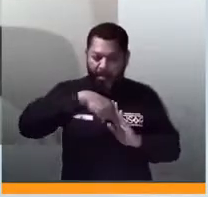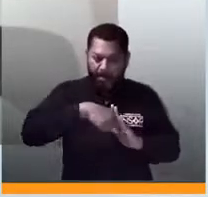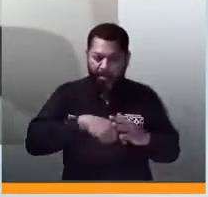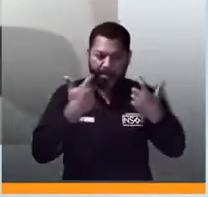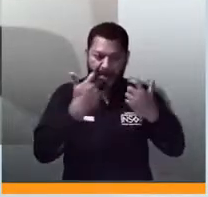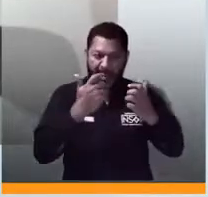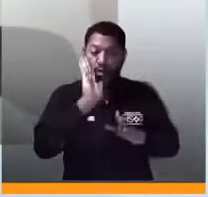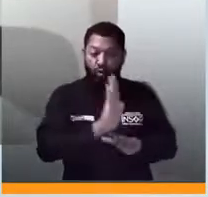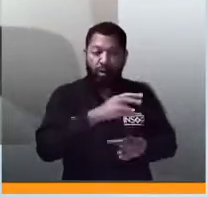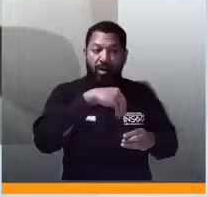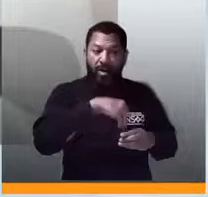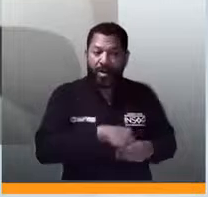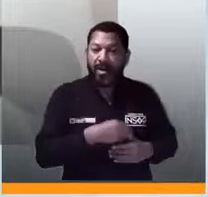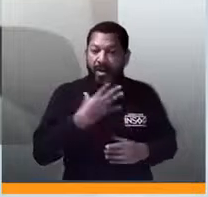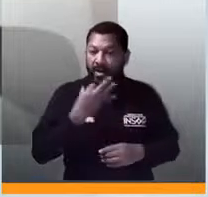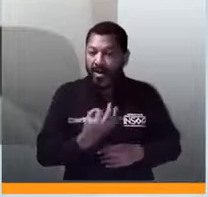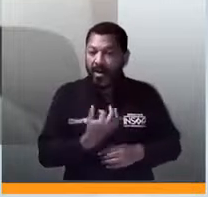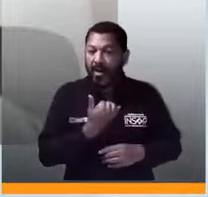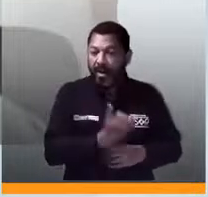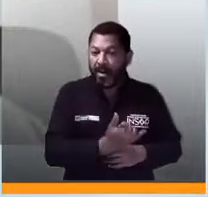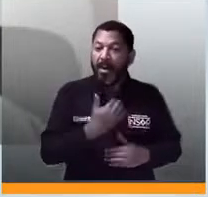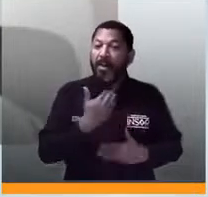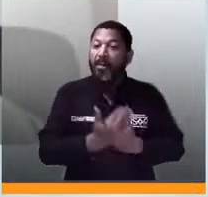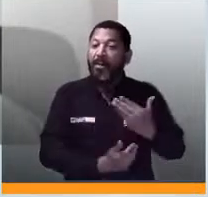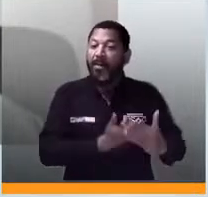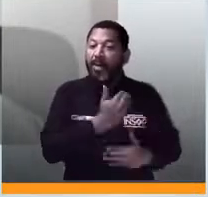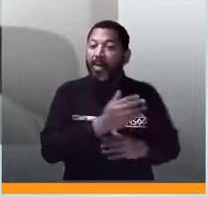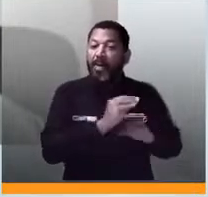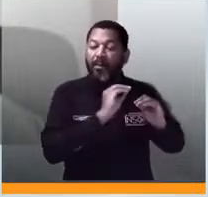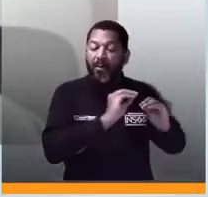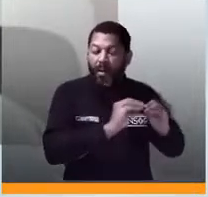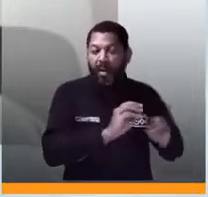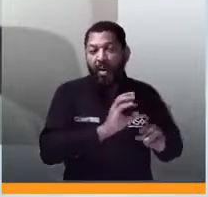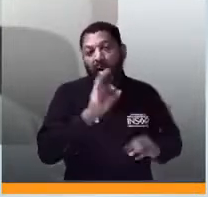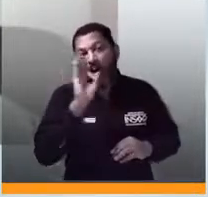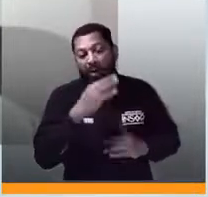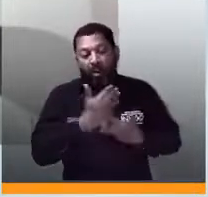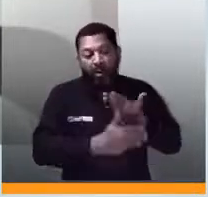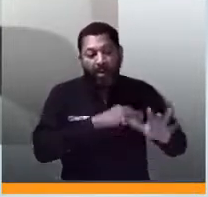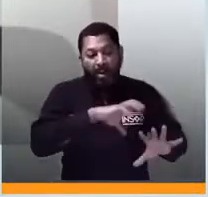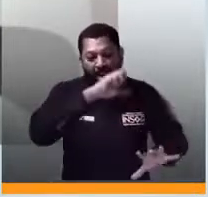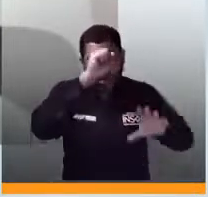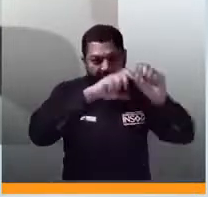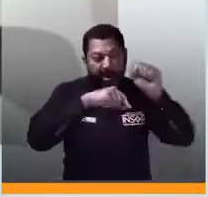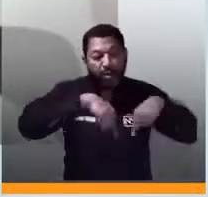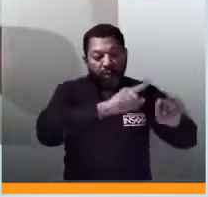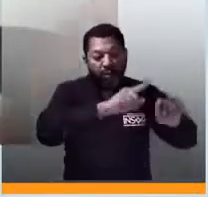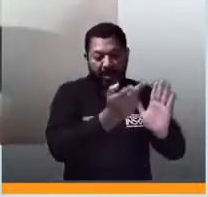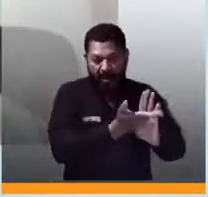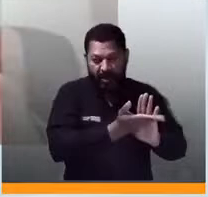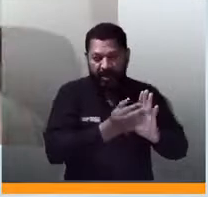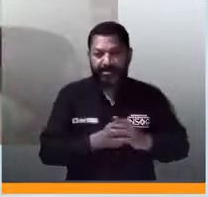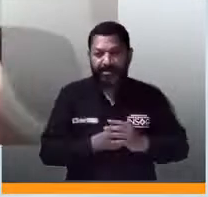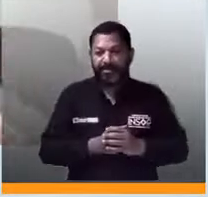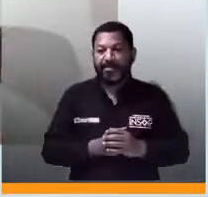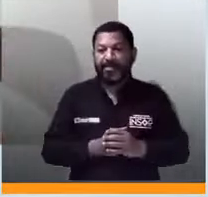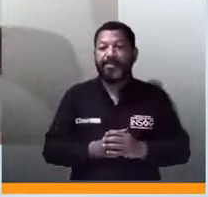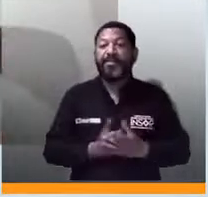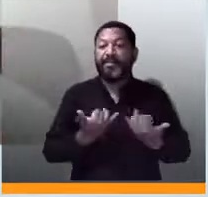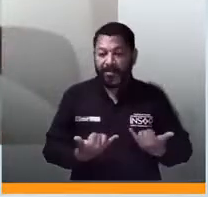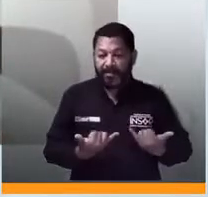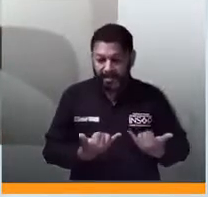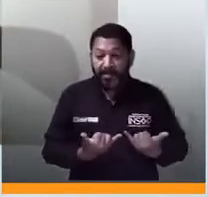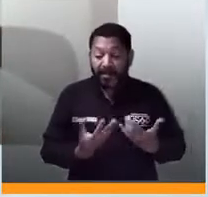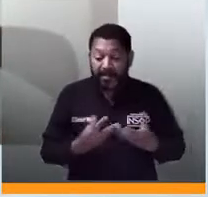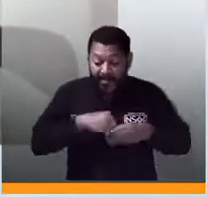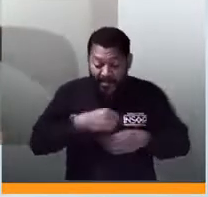en lo que significa realmente un proceso de formación o un proceso de aprendizaje de los estudiantes. Así lo hemos planteado en